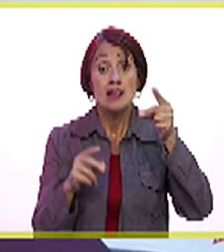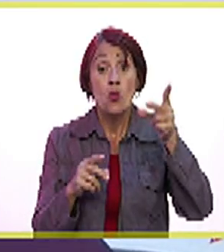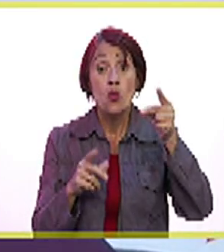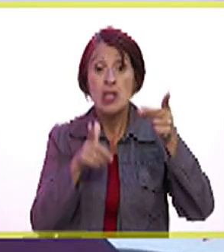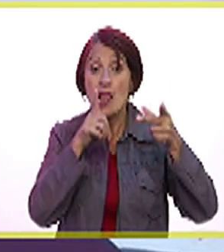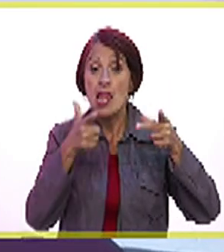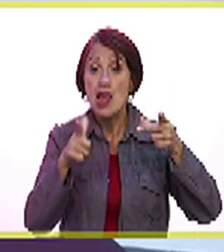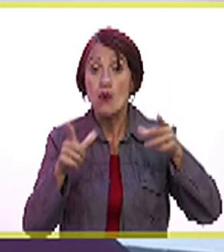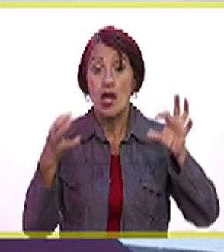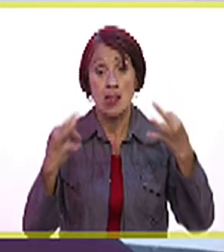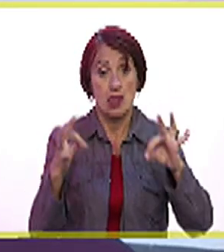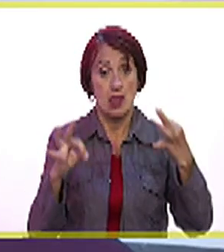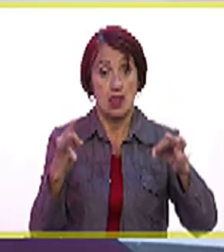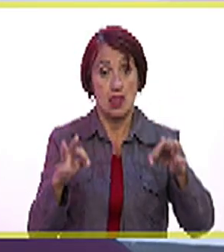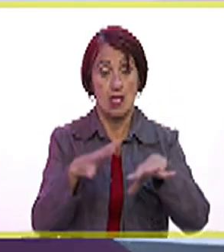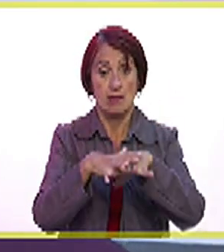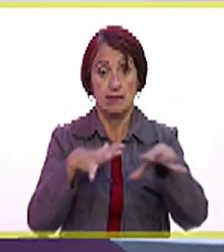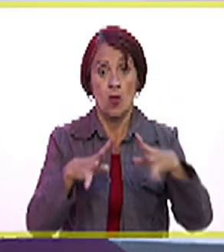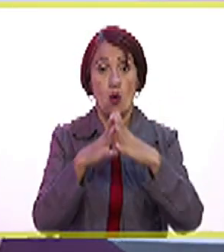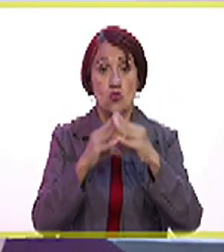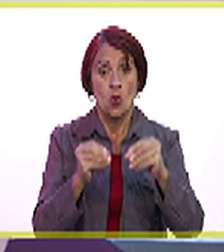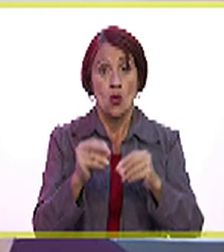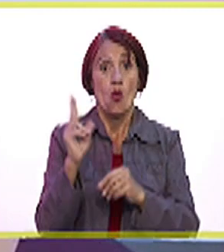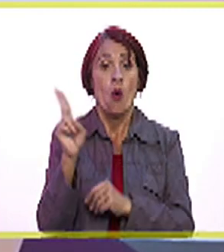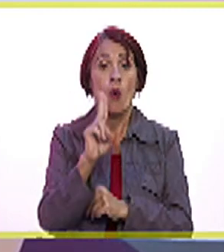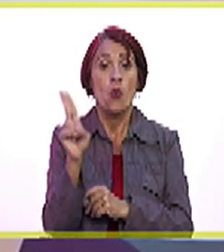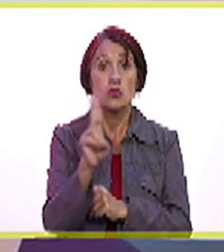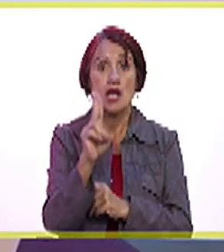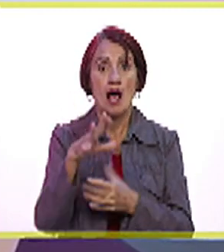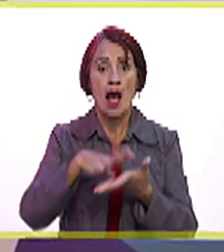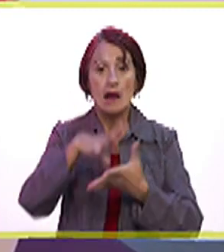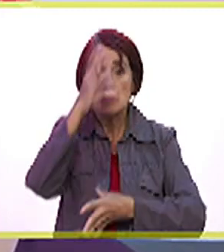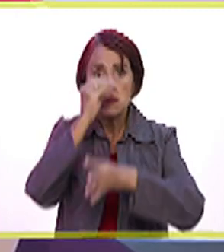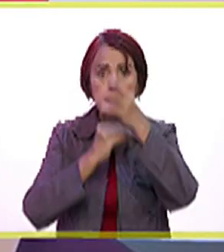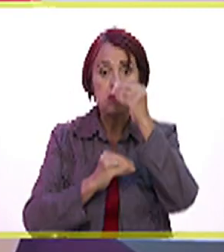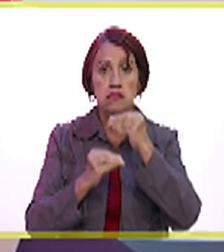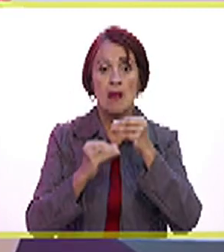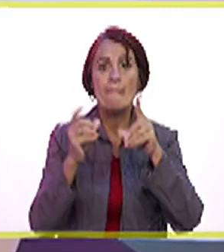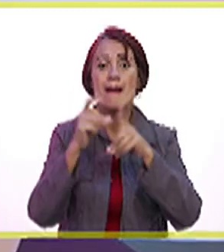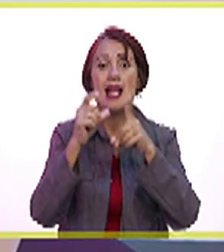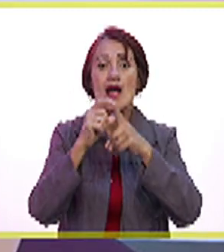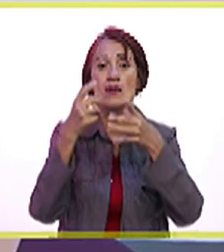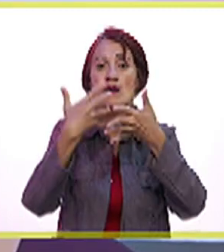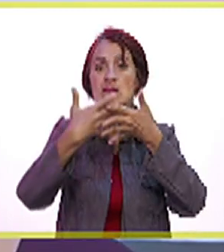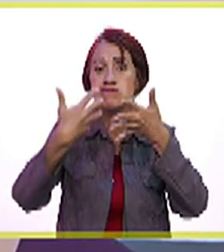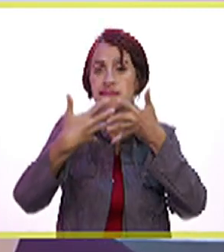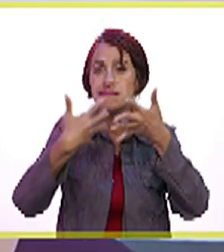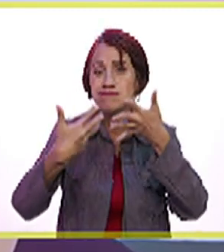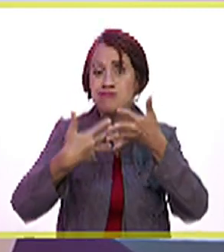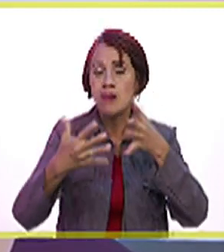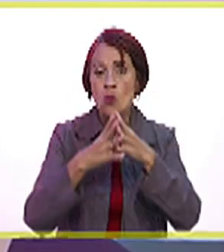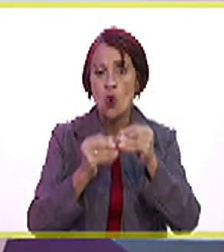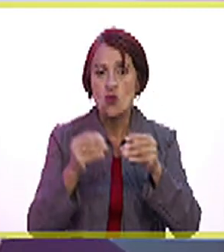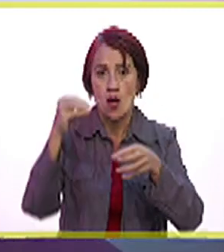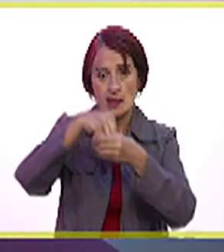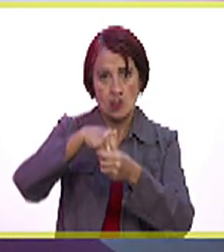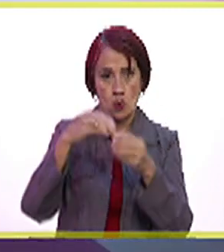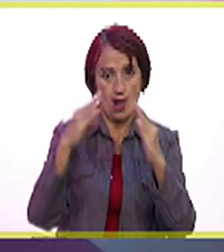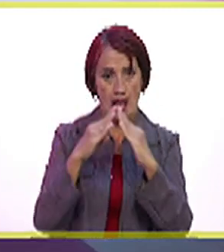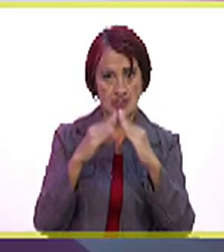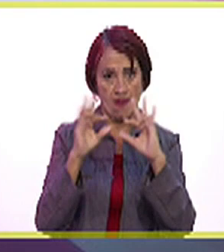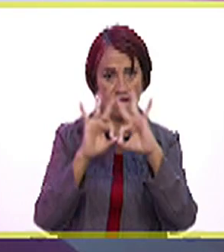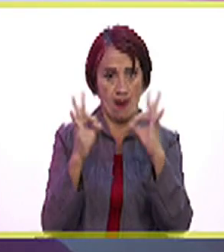natural, mayormente nosotros al día a día utilizamos o aprendemos frases o expresiones en nuestro hogar o en nuestra